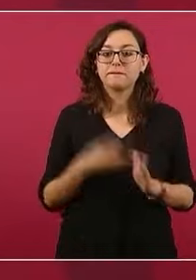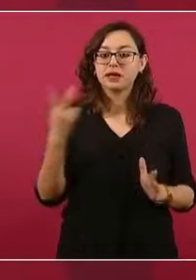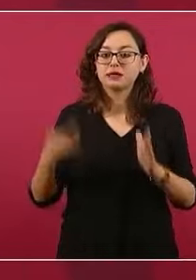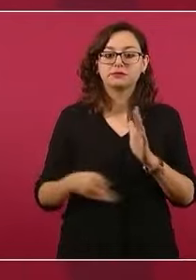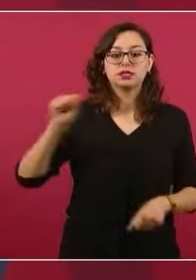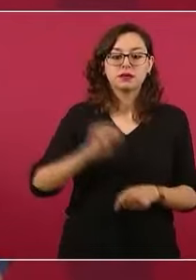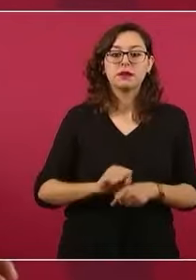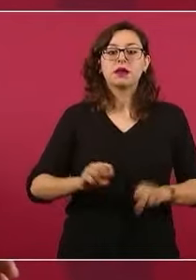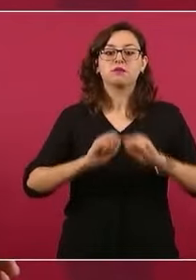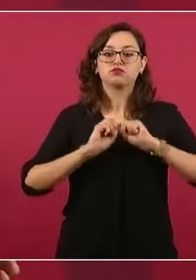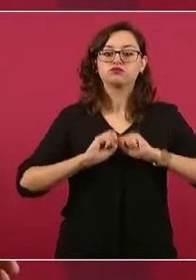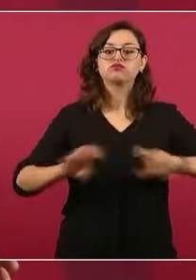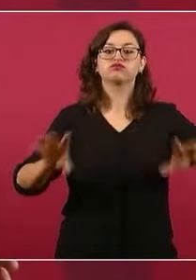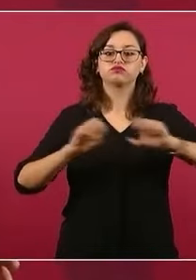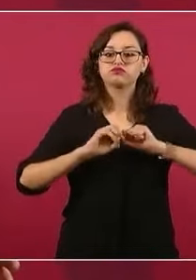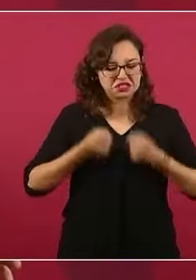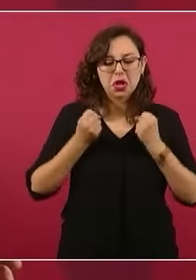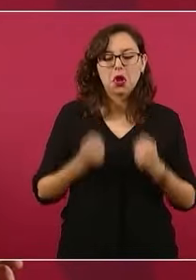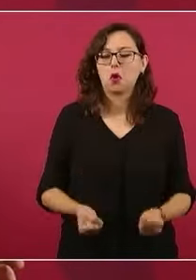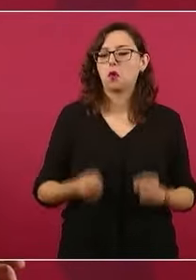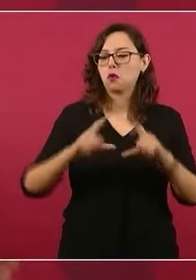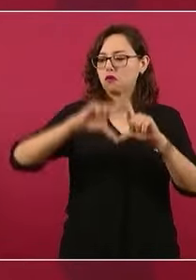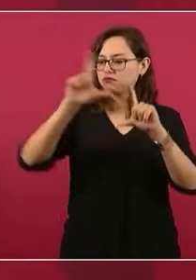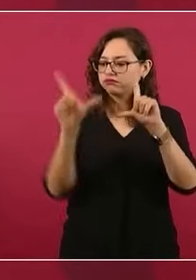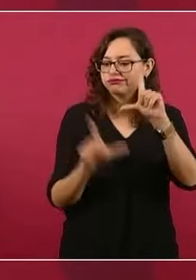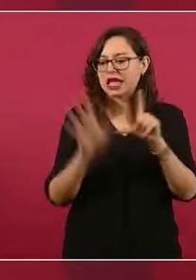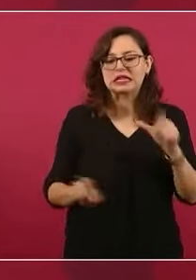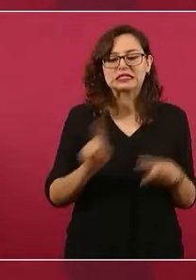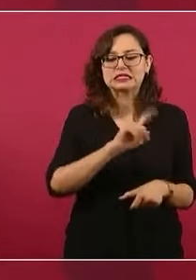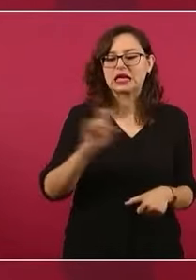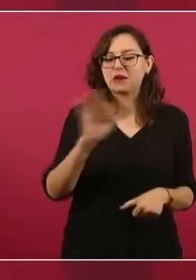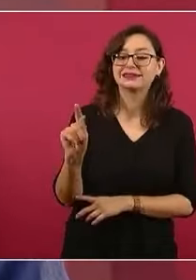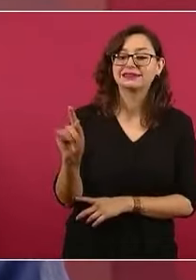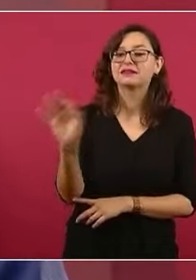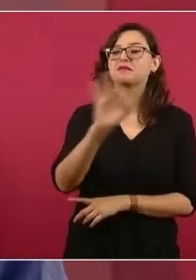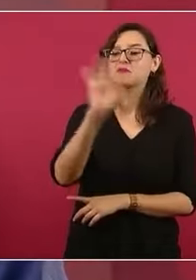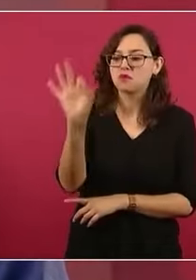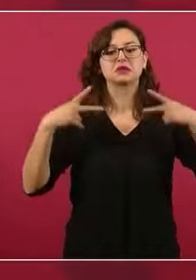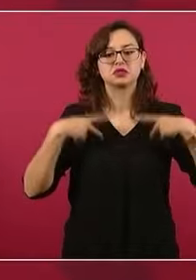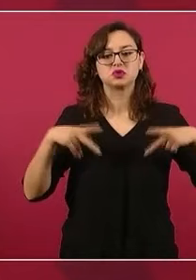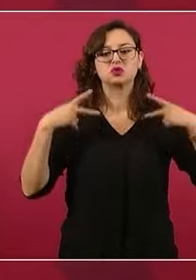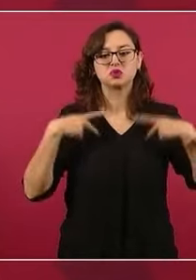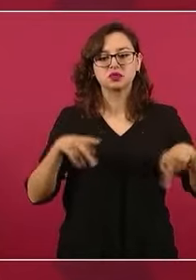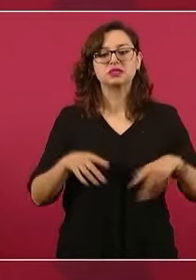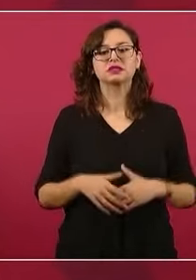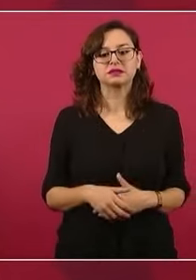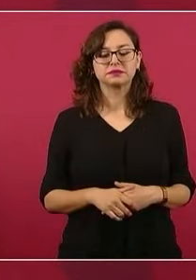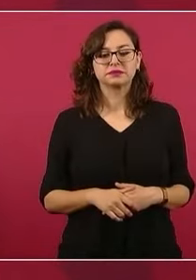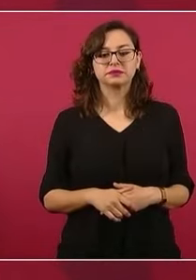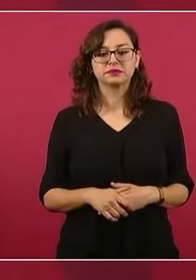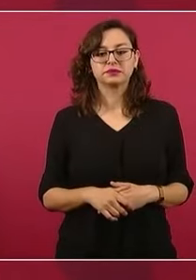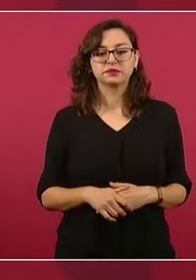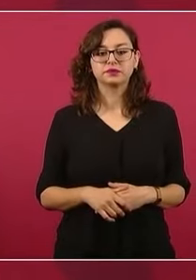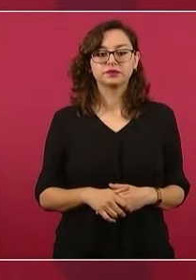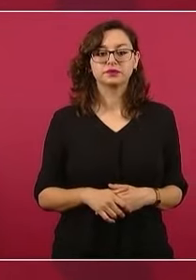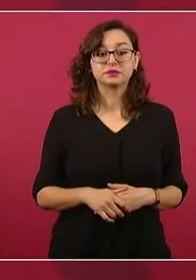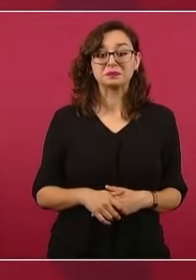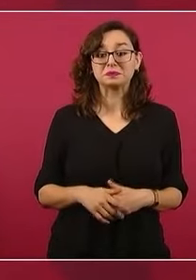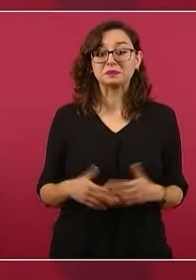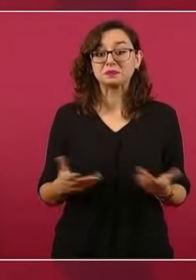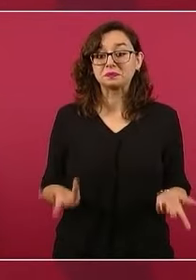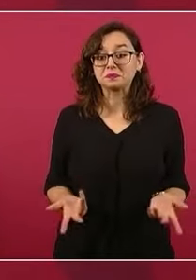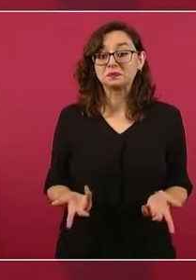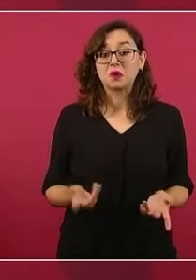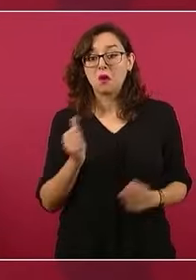semana, pues llega al 70% de la población. Si no es tan